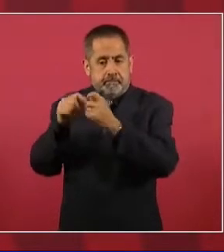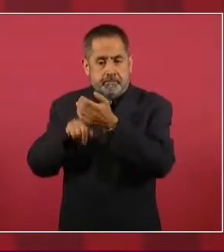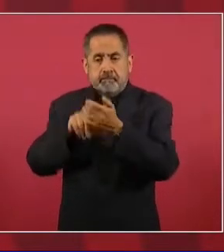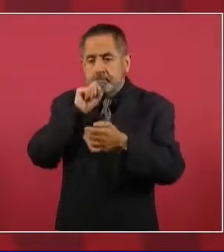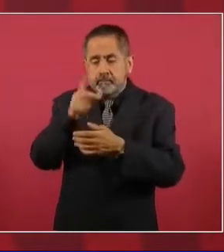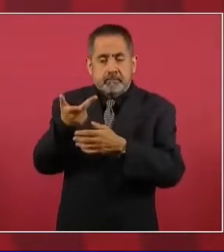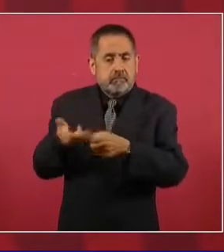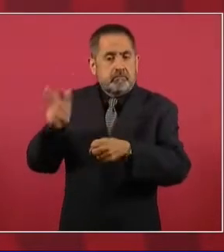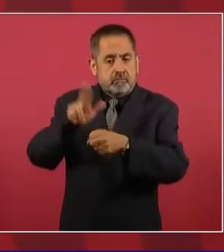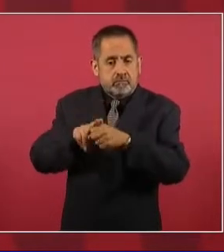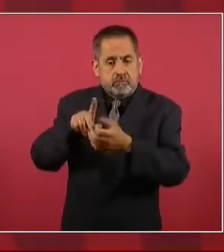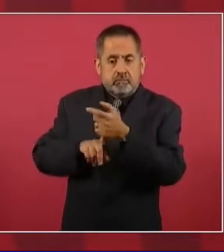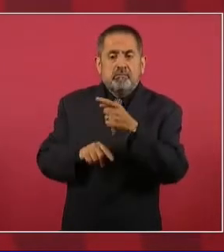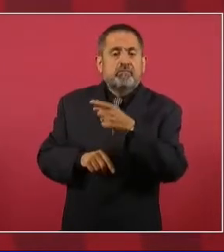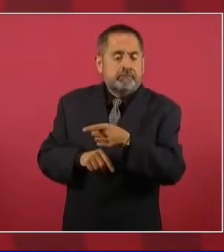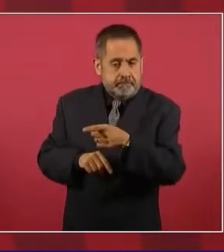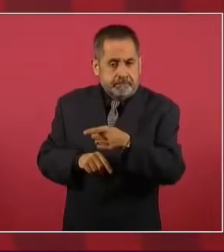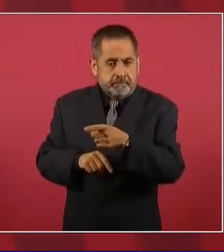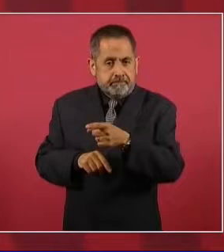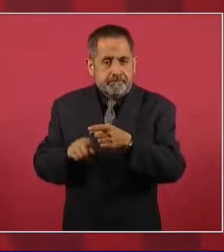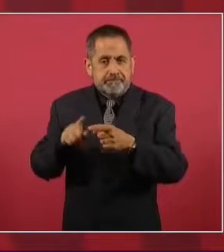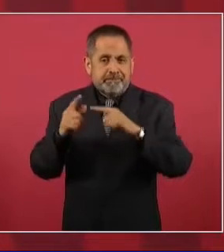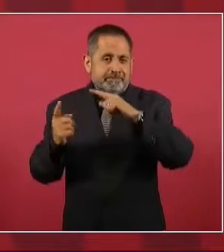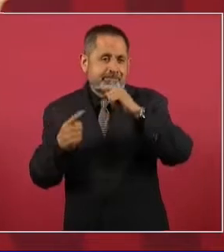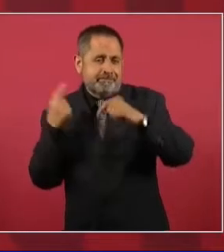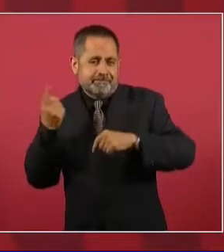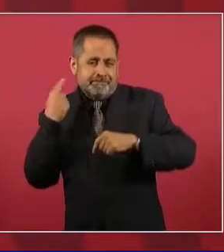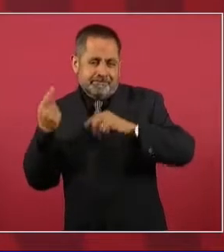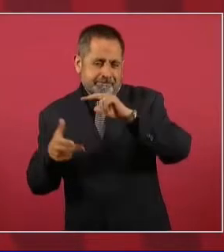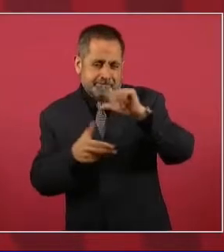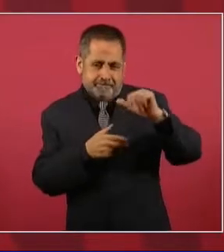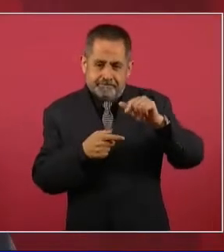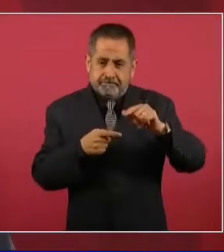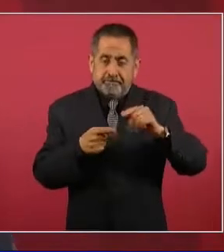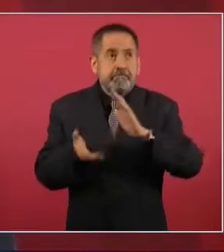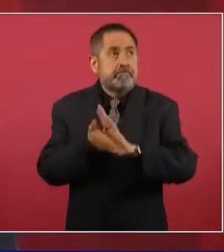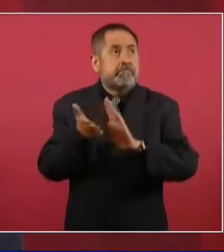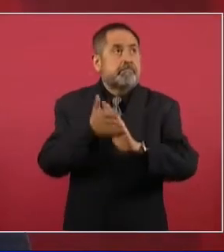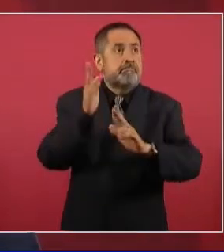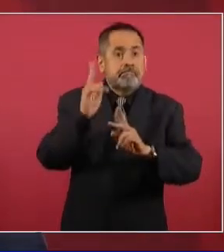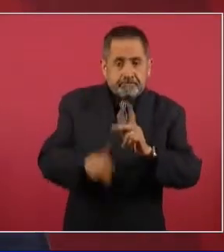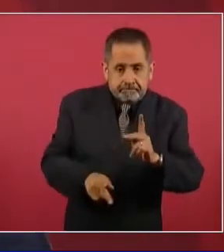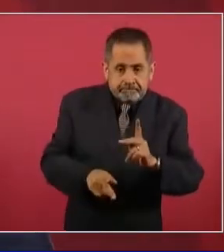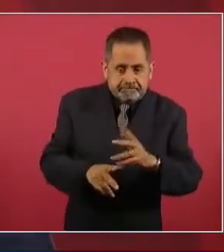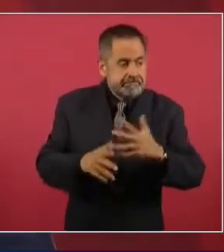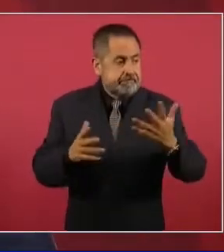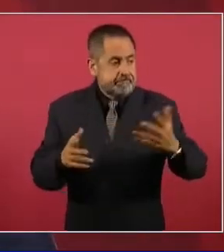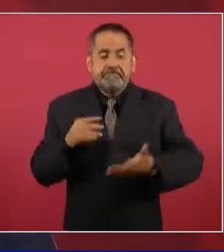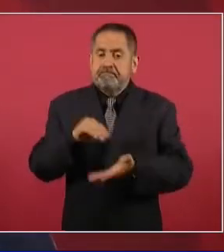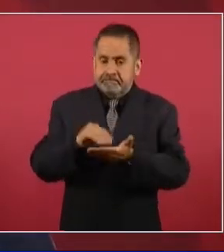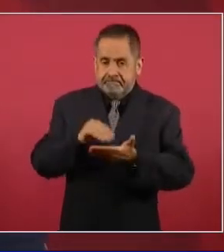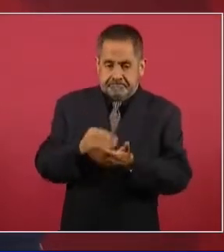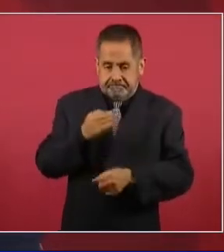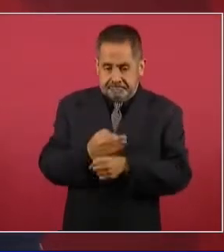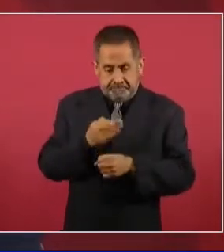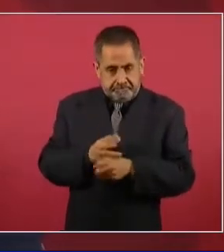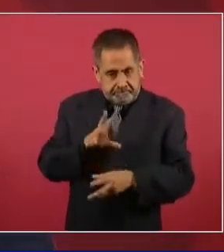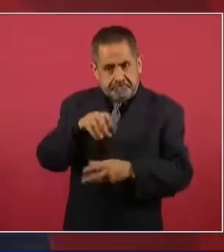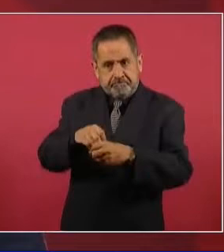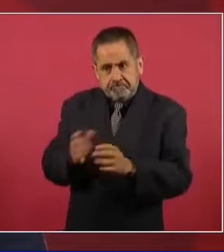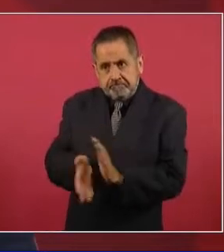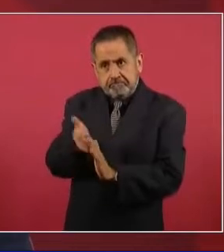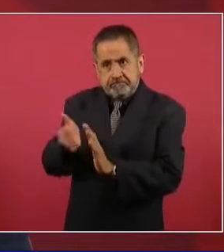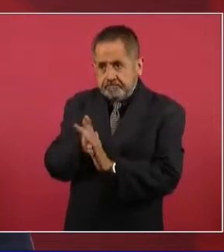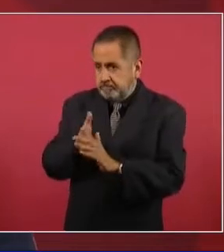por el tema del huracán se empezó a construir y ahorita ya con la intervención de todas las